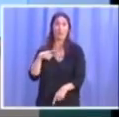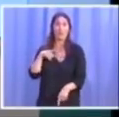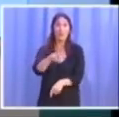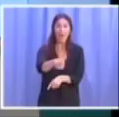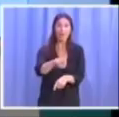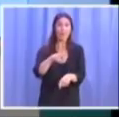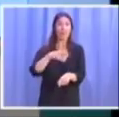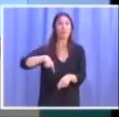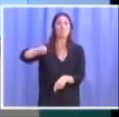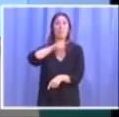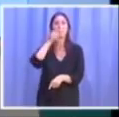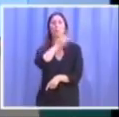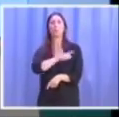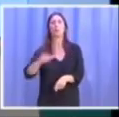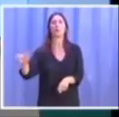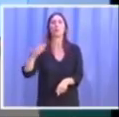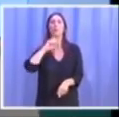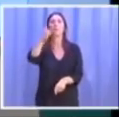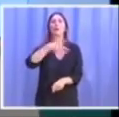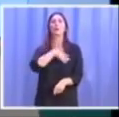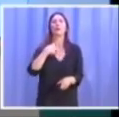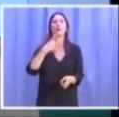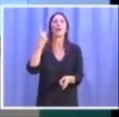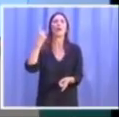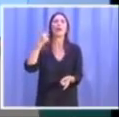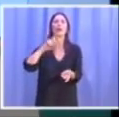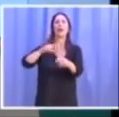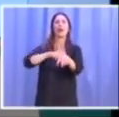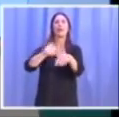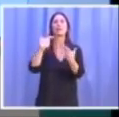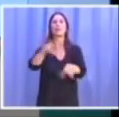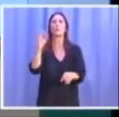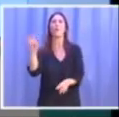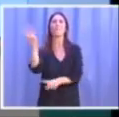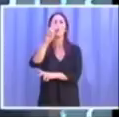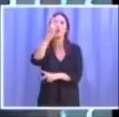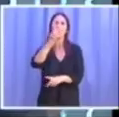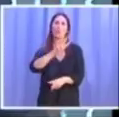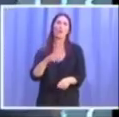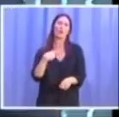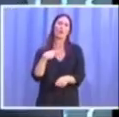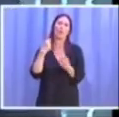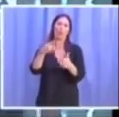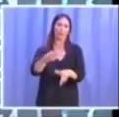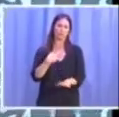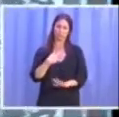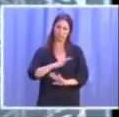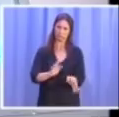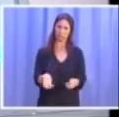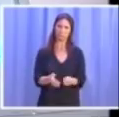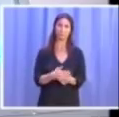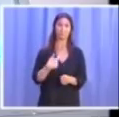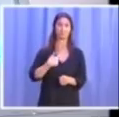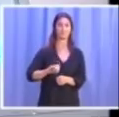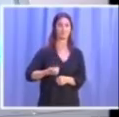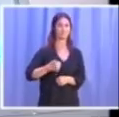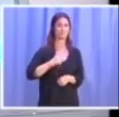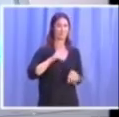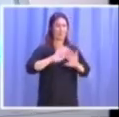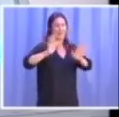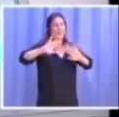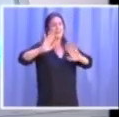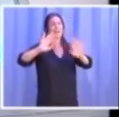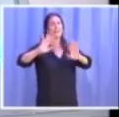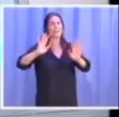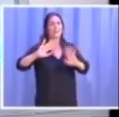de estas personas que prefieren regímenes como Venezuela señor o como Irán, tengan su respeto. Muchas gracias. Muchas gracias. Ya aprovecho.